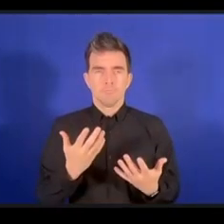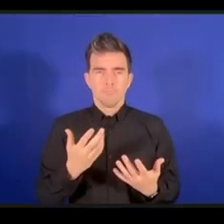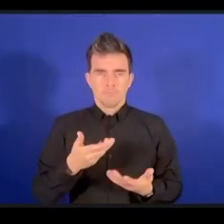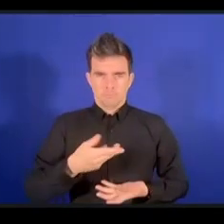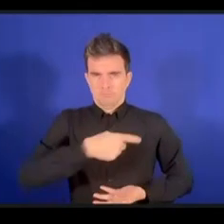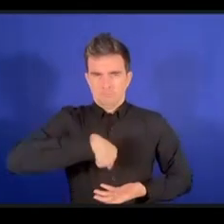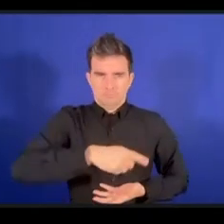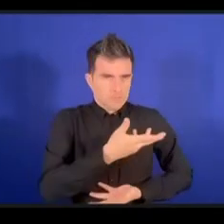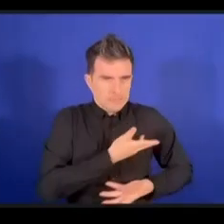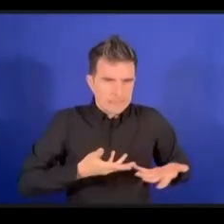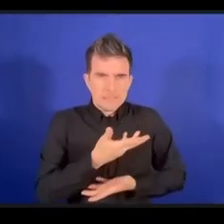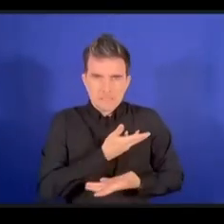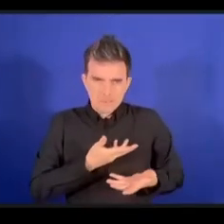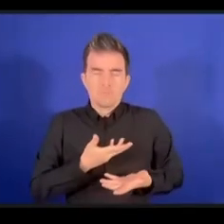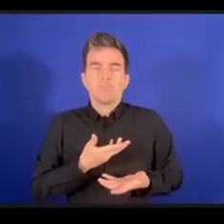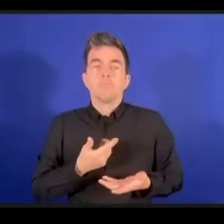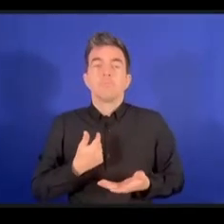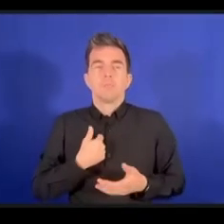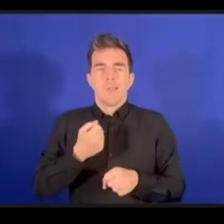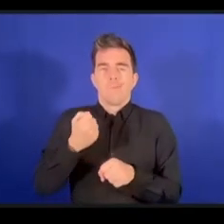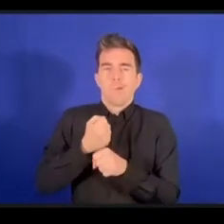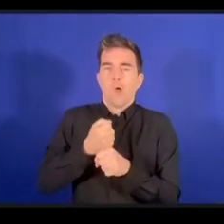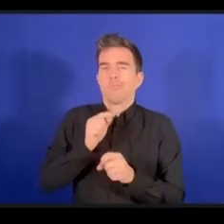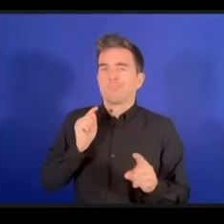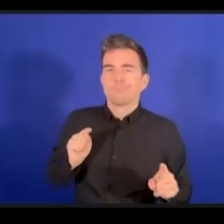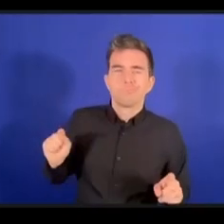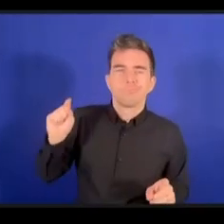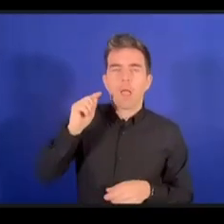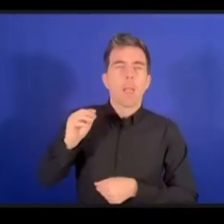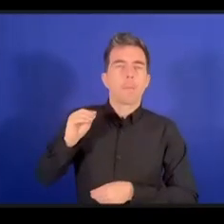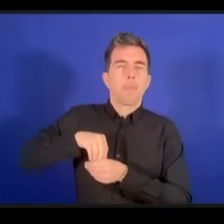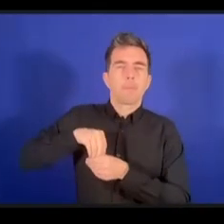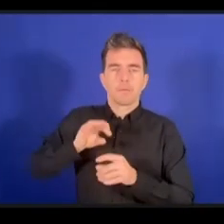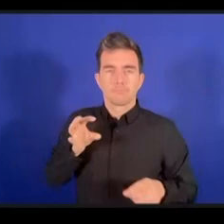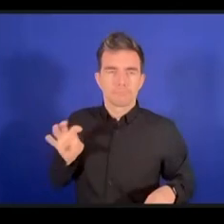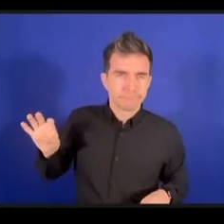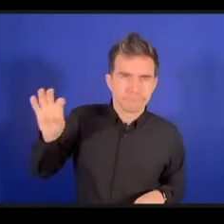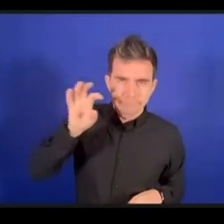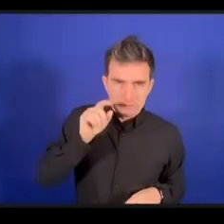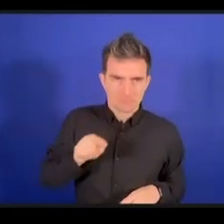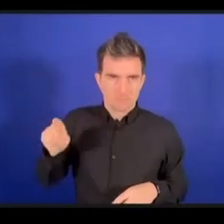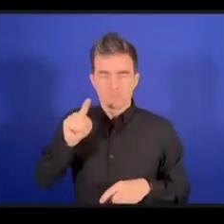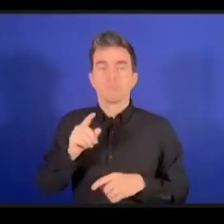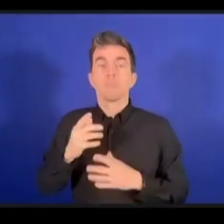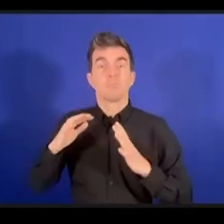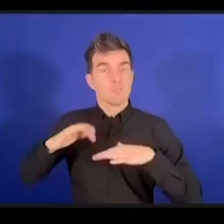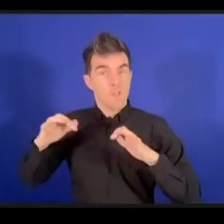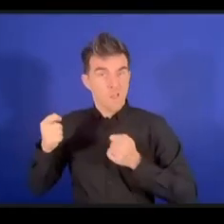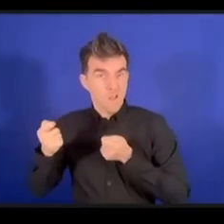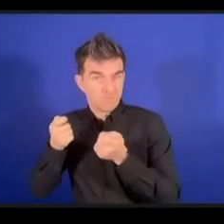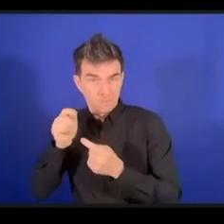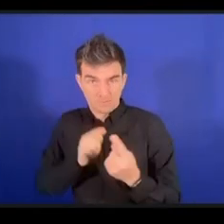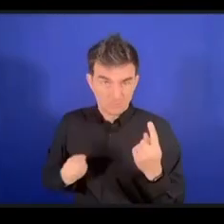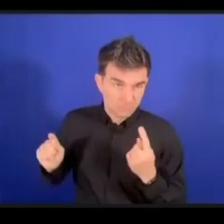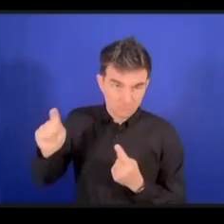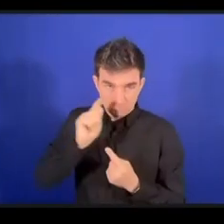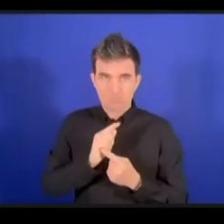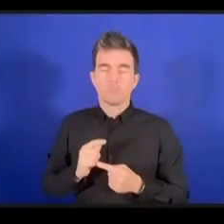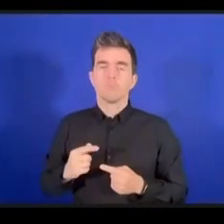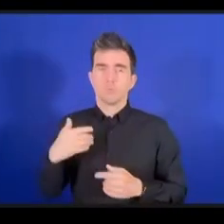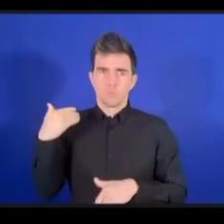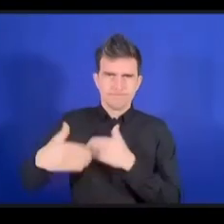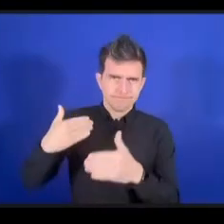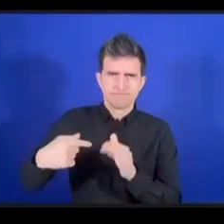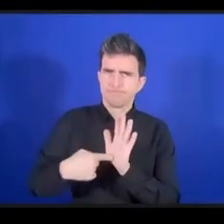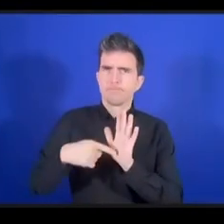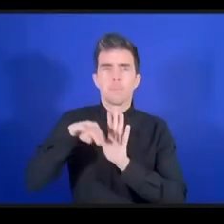de instar a los gobiernos a no restringir el acceso a la educación sino que